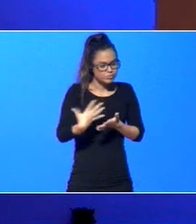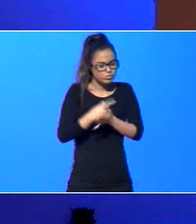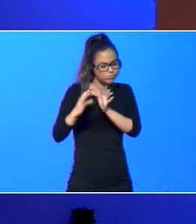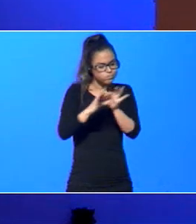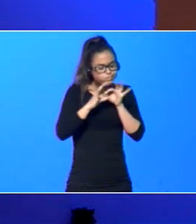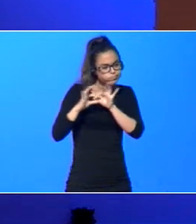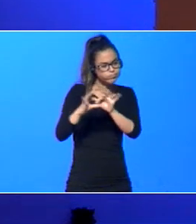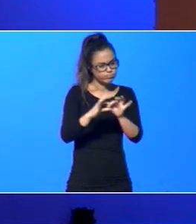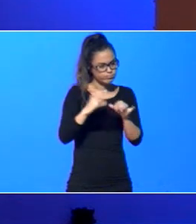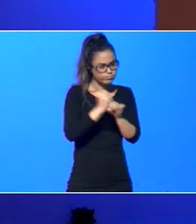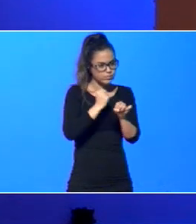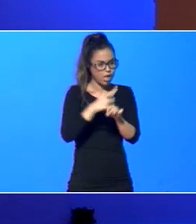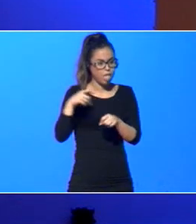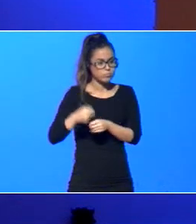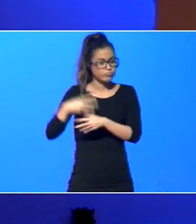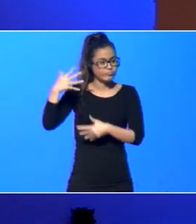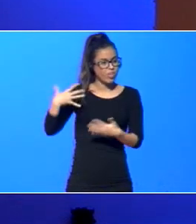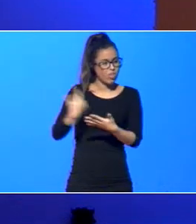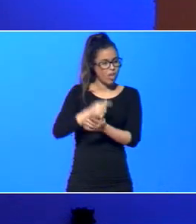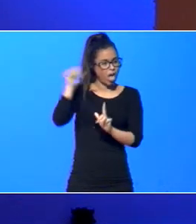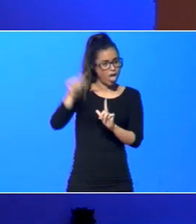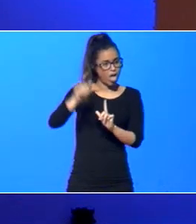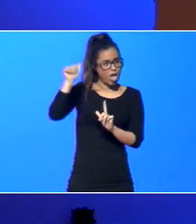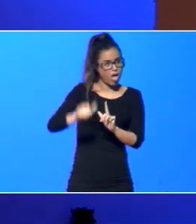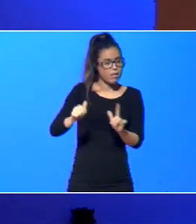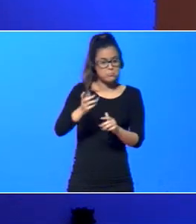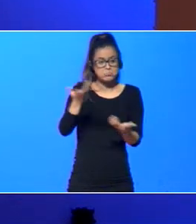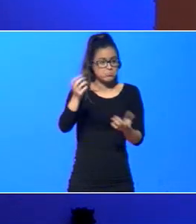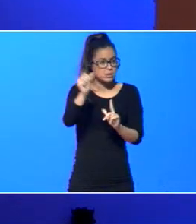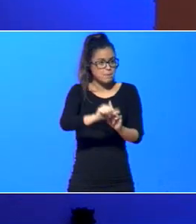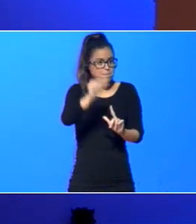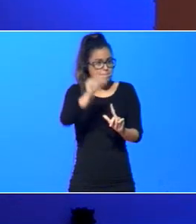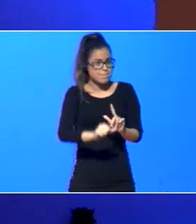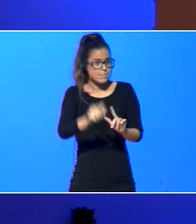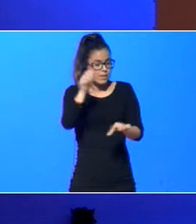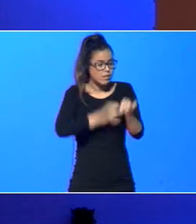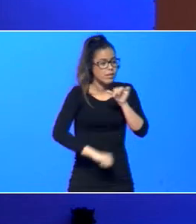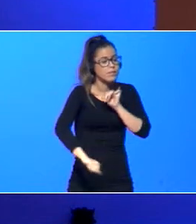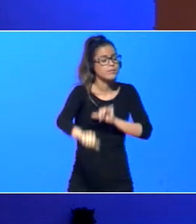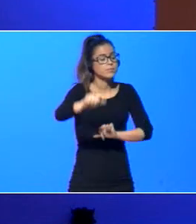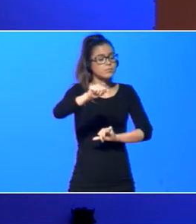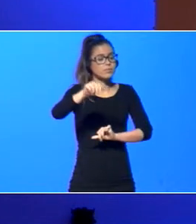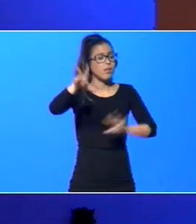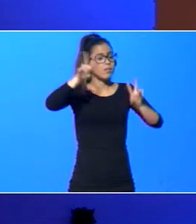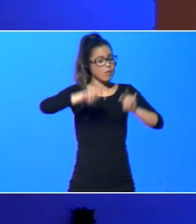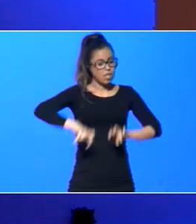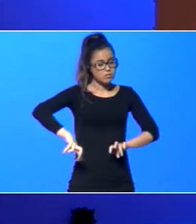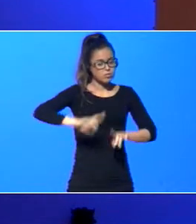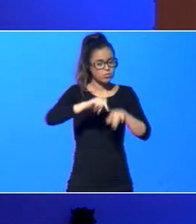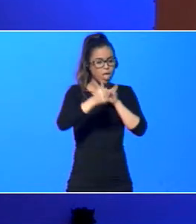Hor daukazue dana, orduan, begiratzea da, eta hemendik aurrera ingo dugu, hau aztertu eta erronka